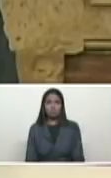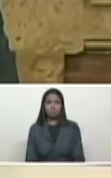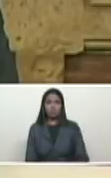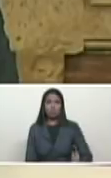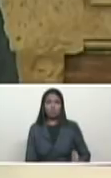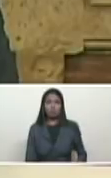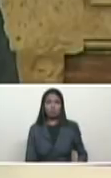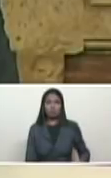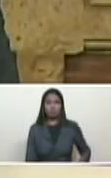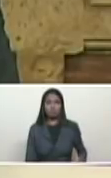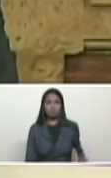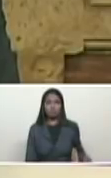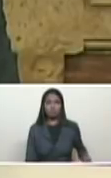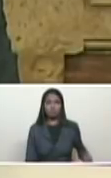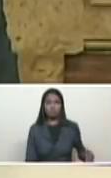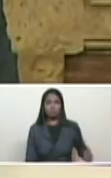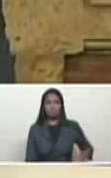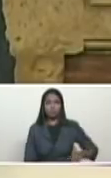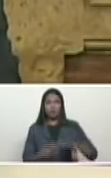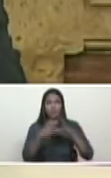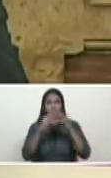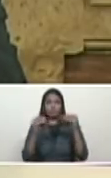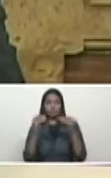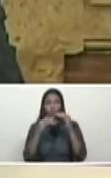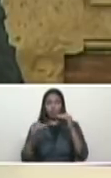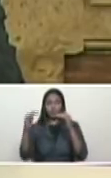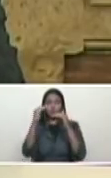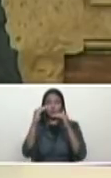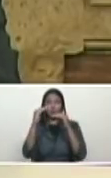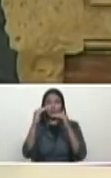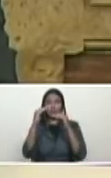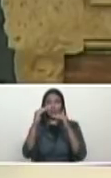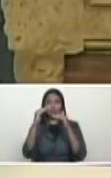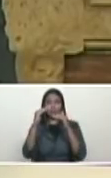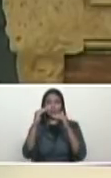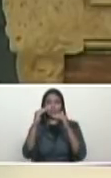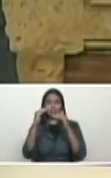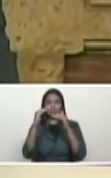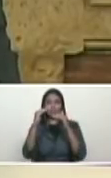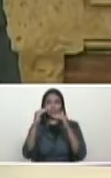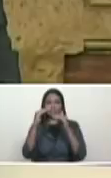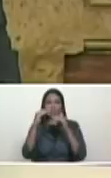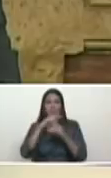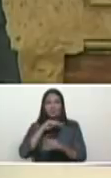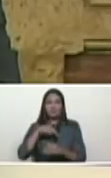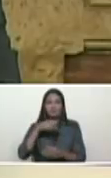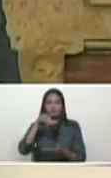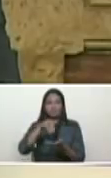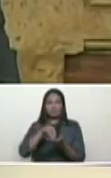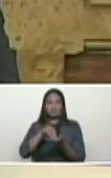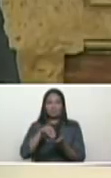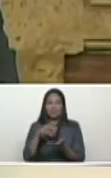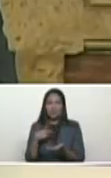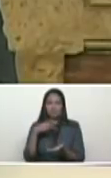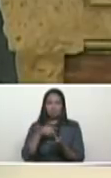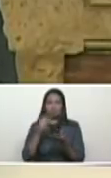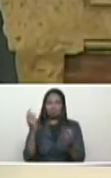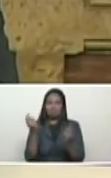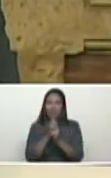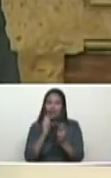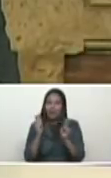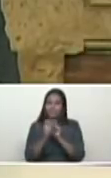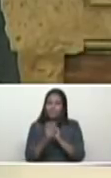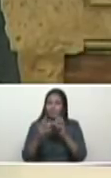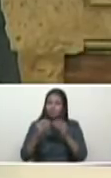almirantes a todo nivel y estuvimos intercambiando